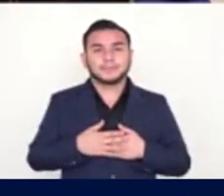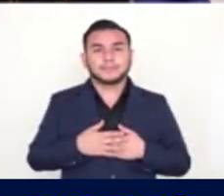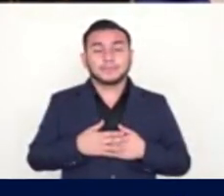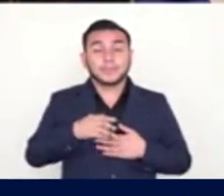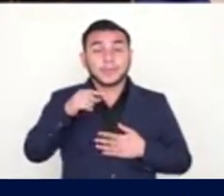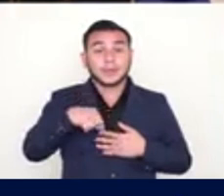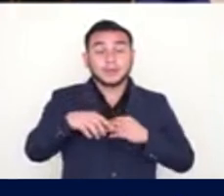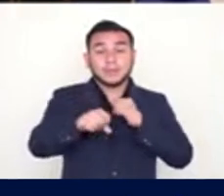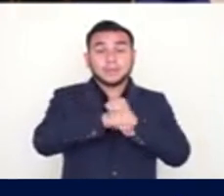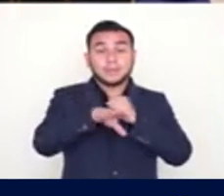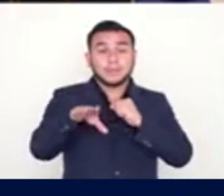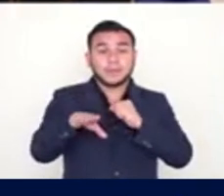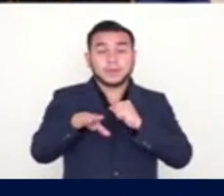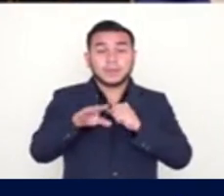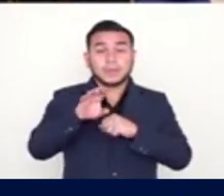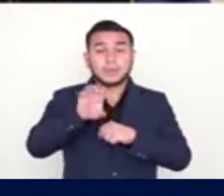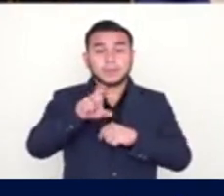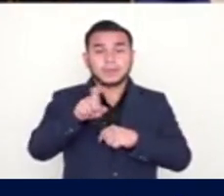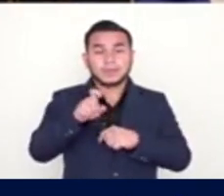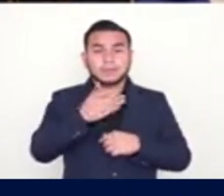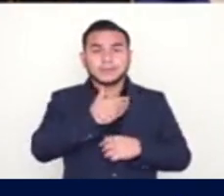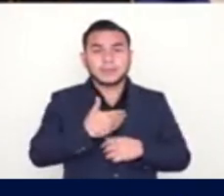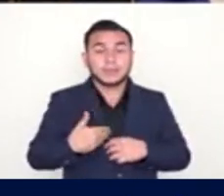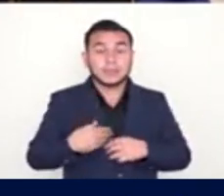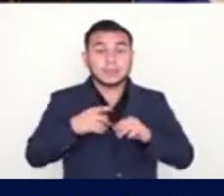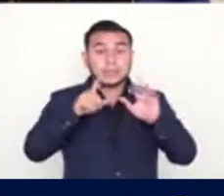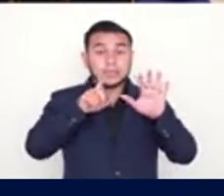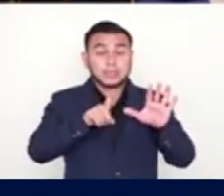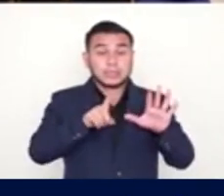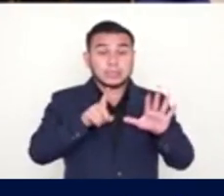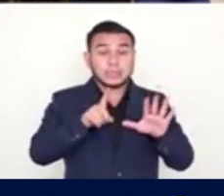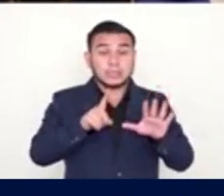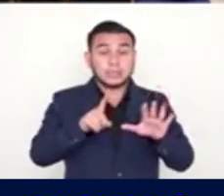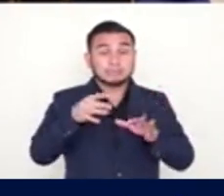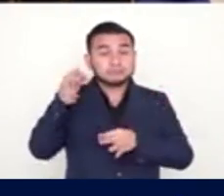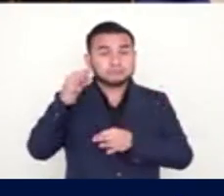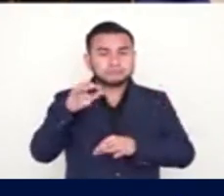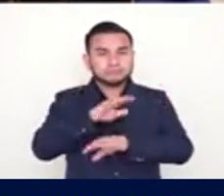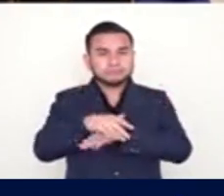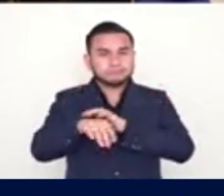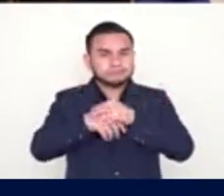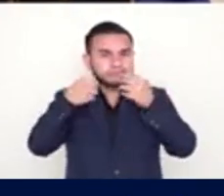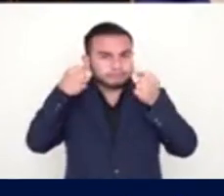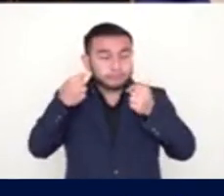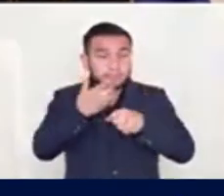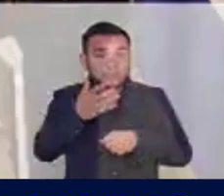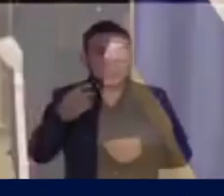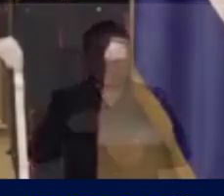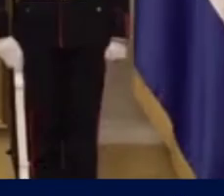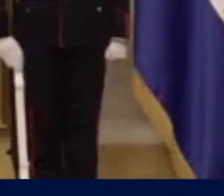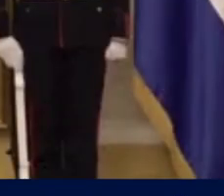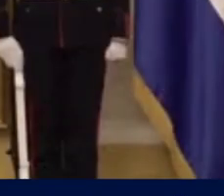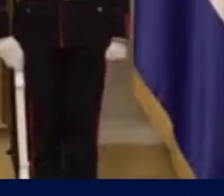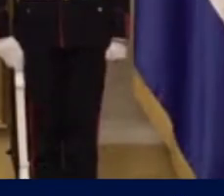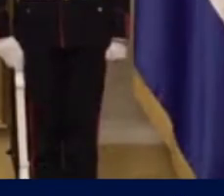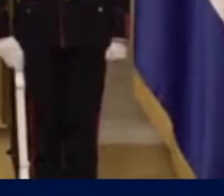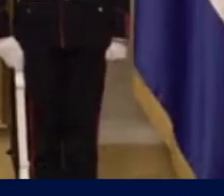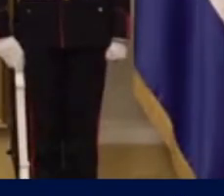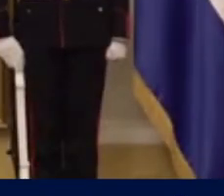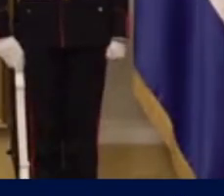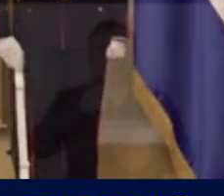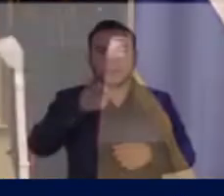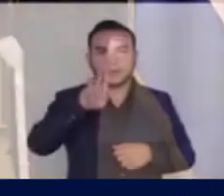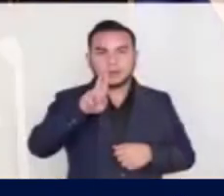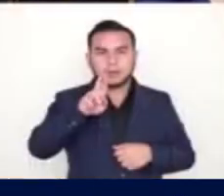Hoy publicaron que el expresidente Funes, con 6 órdenes de captura, quien de repente es amigo de ustedes, así como era amigo de Parker